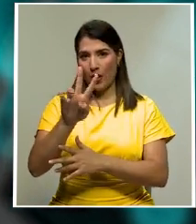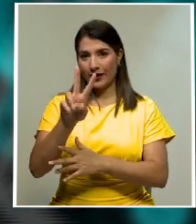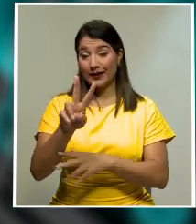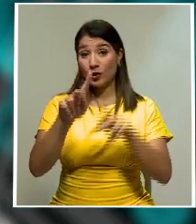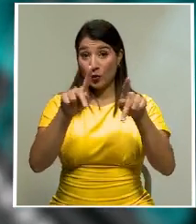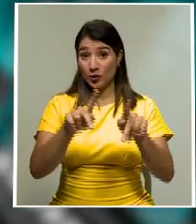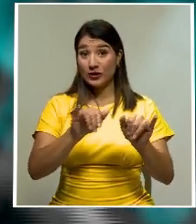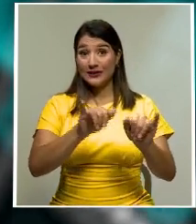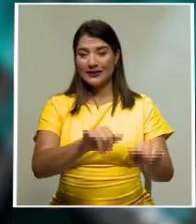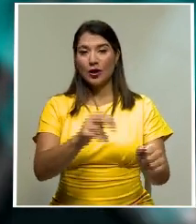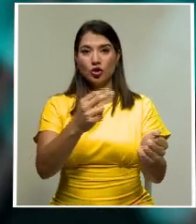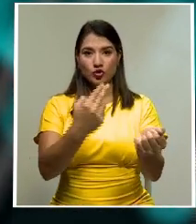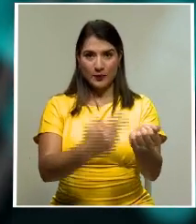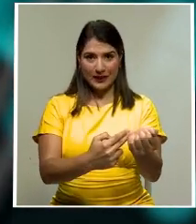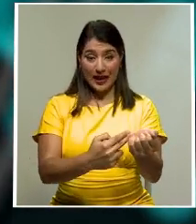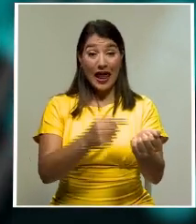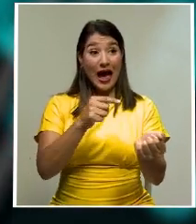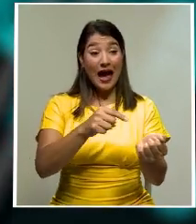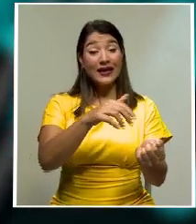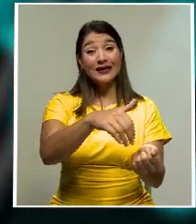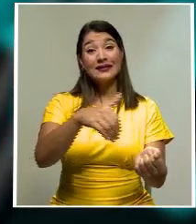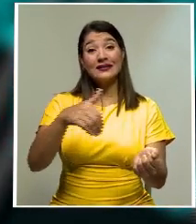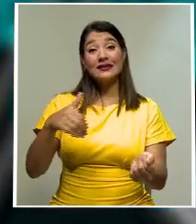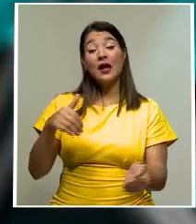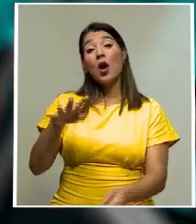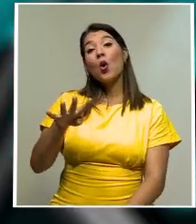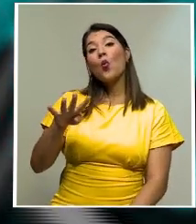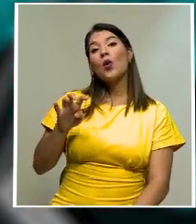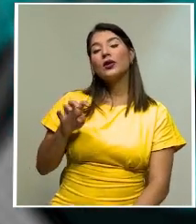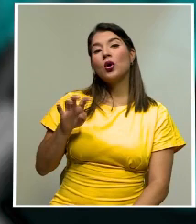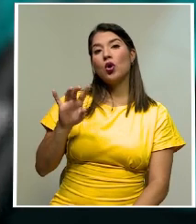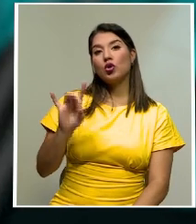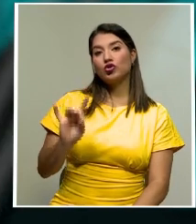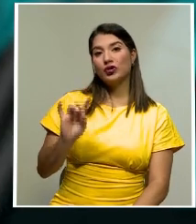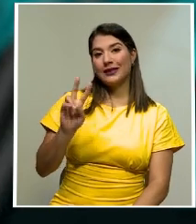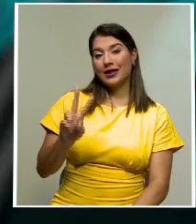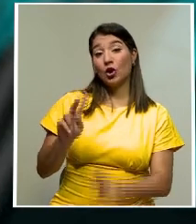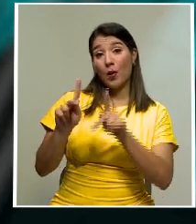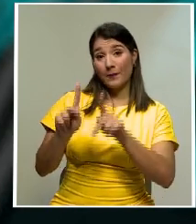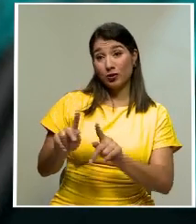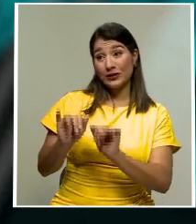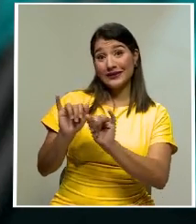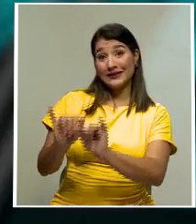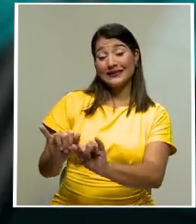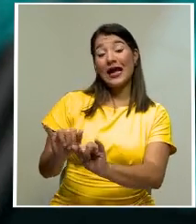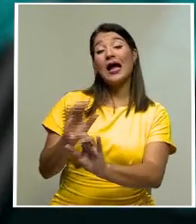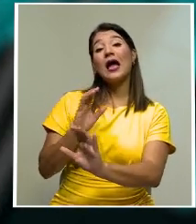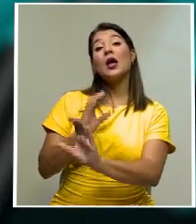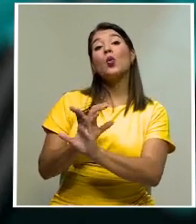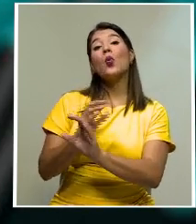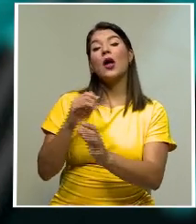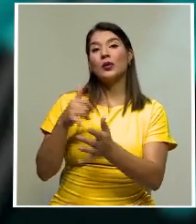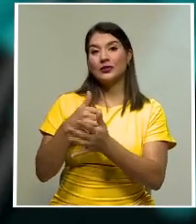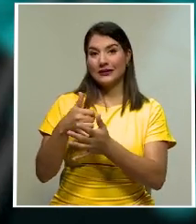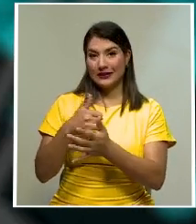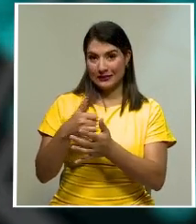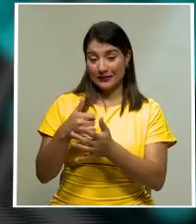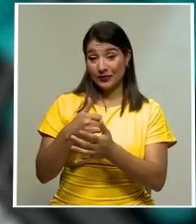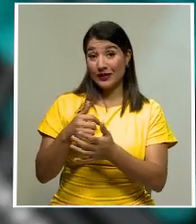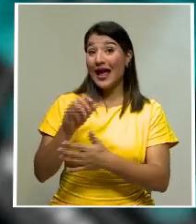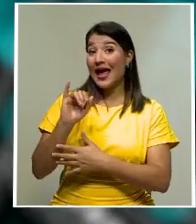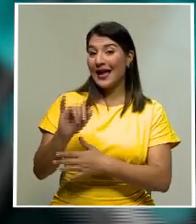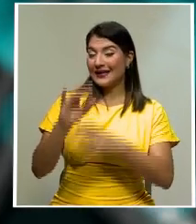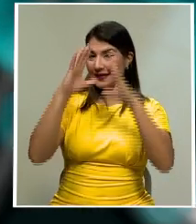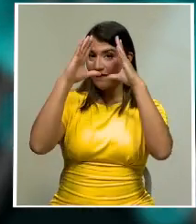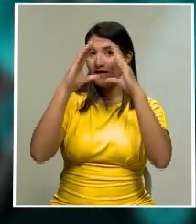personas internadas. De estas, un total de 482 están en una cama de cuidados intensivos. Estos son los